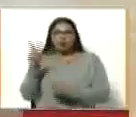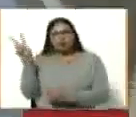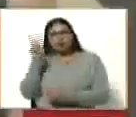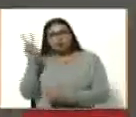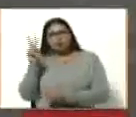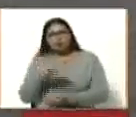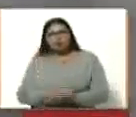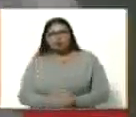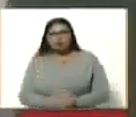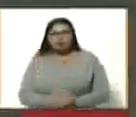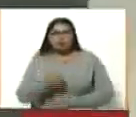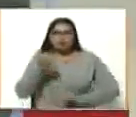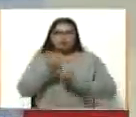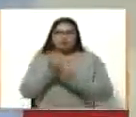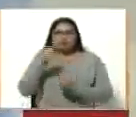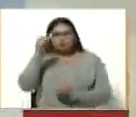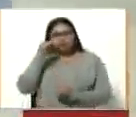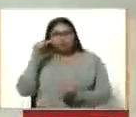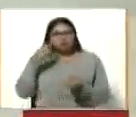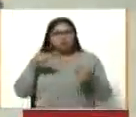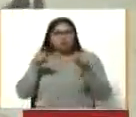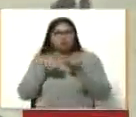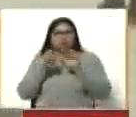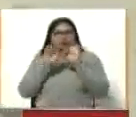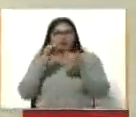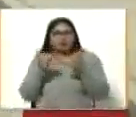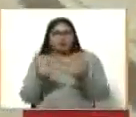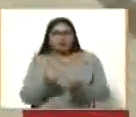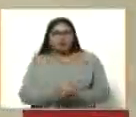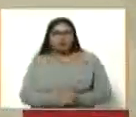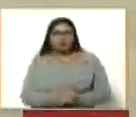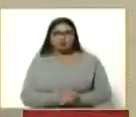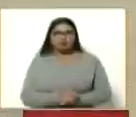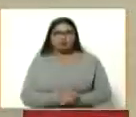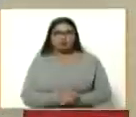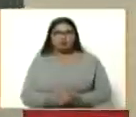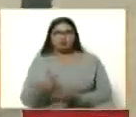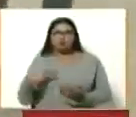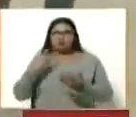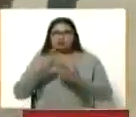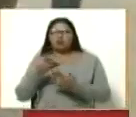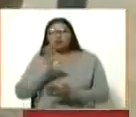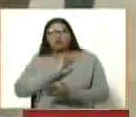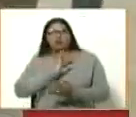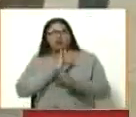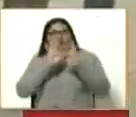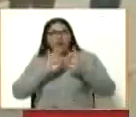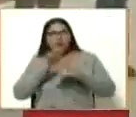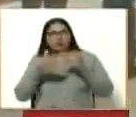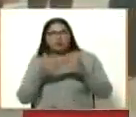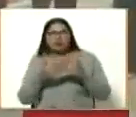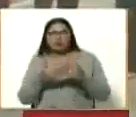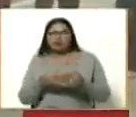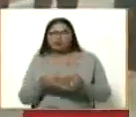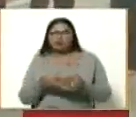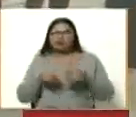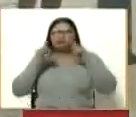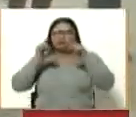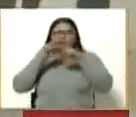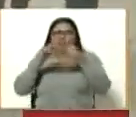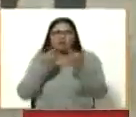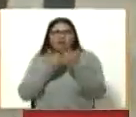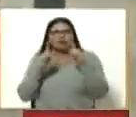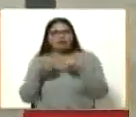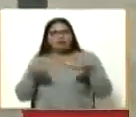en solidaridad con Alex Saab, y bueno, están allí, pues por voluntad propia, reclamando su